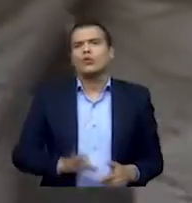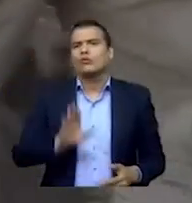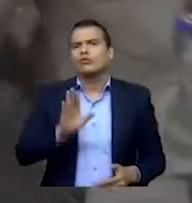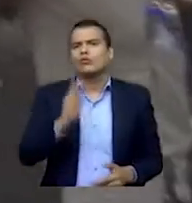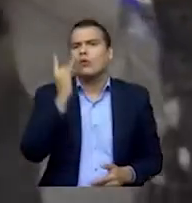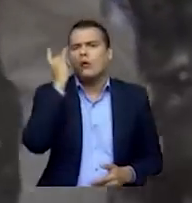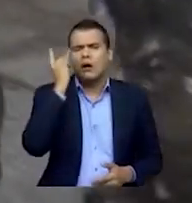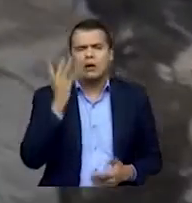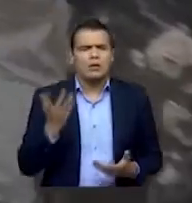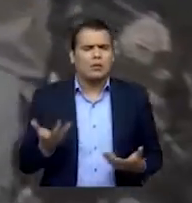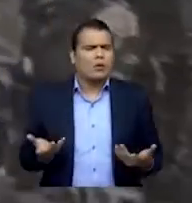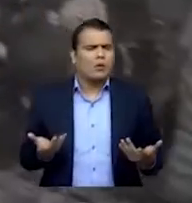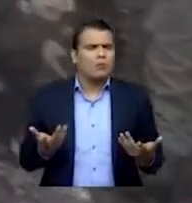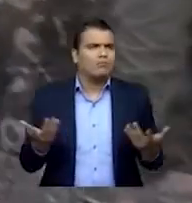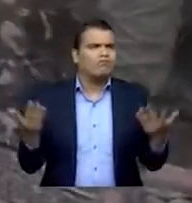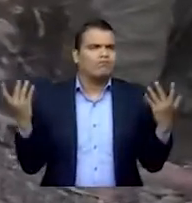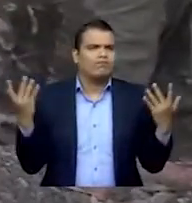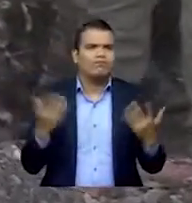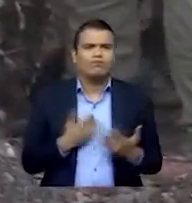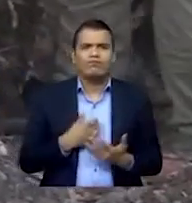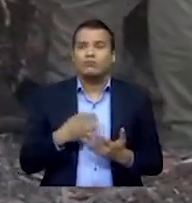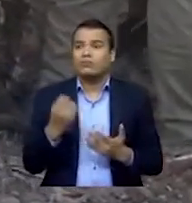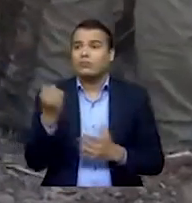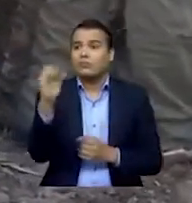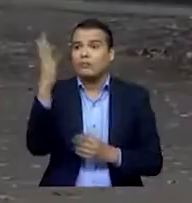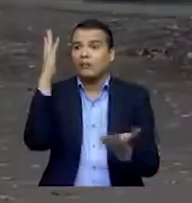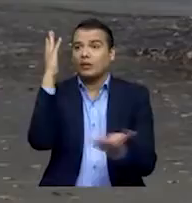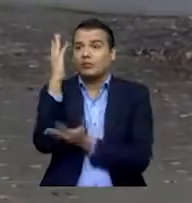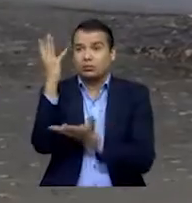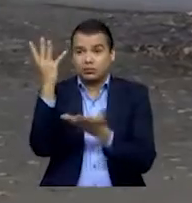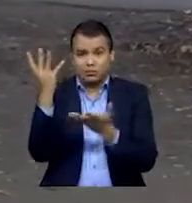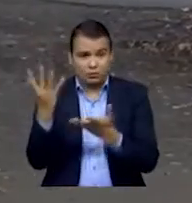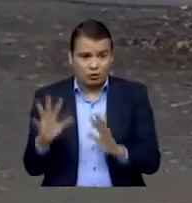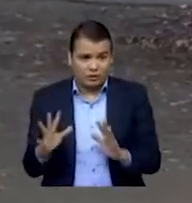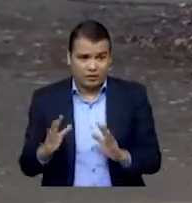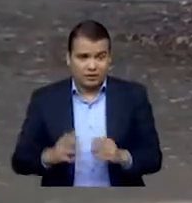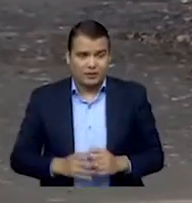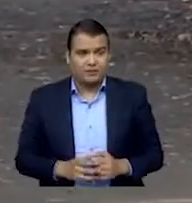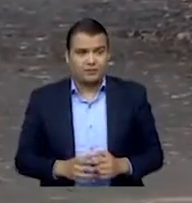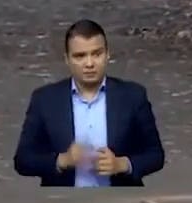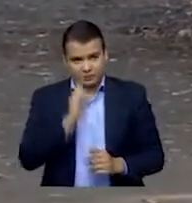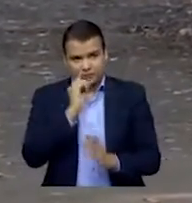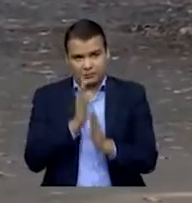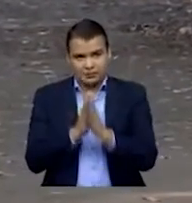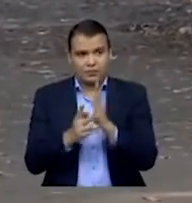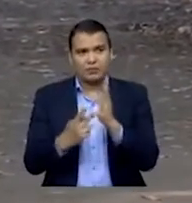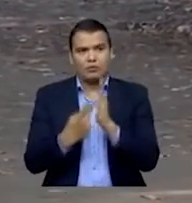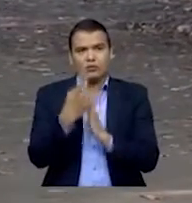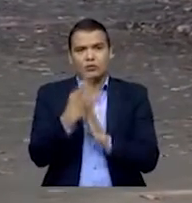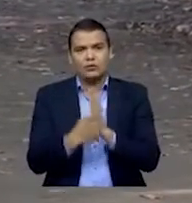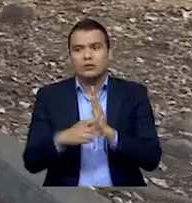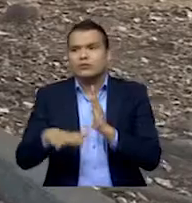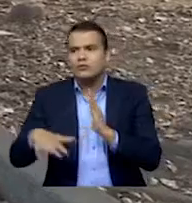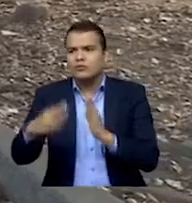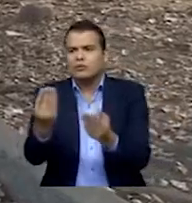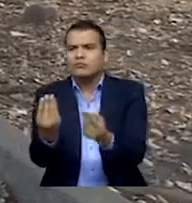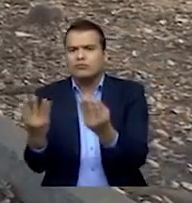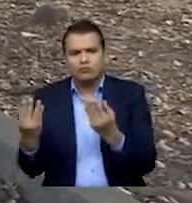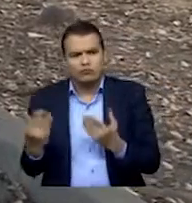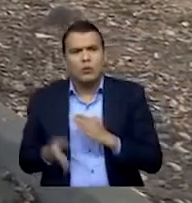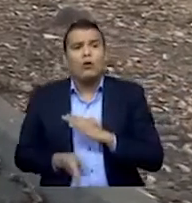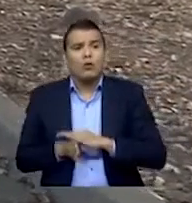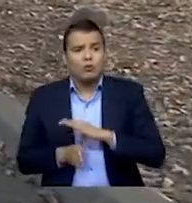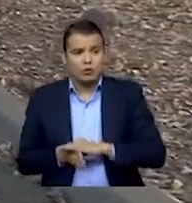de hacer la intervención forestal de acuerdo a lo revelado por metrocali el proyecto mantendrá las zonas verdes y será